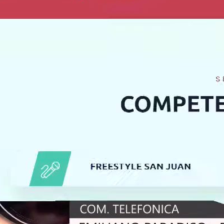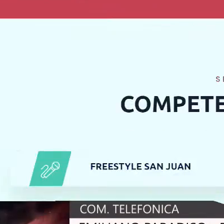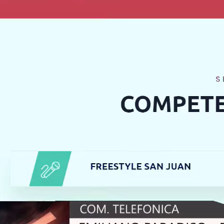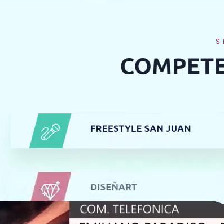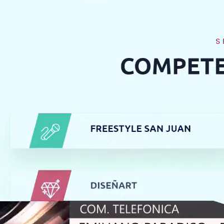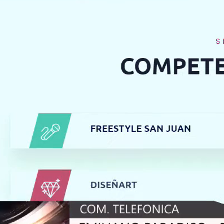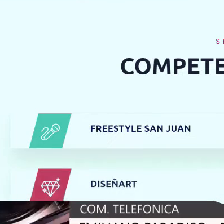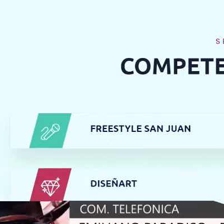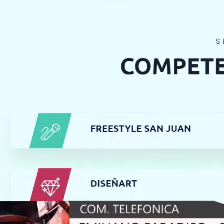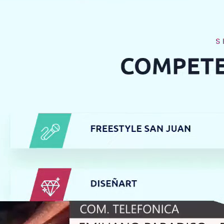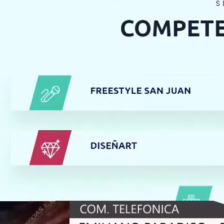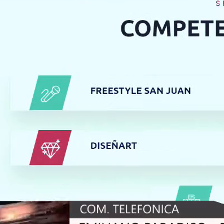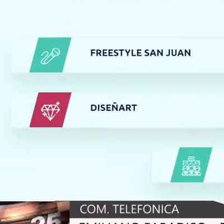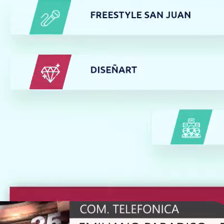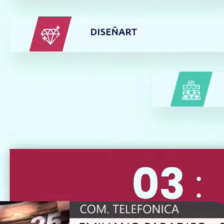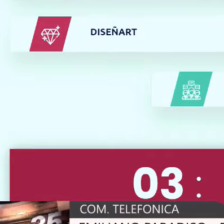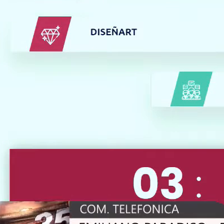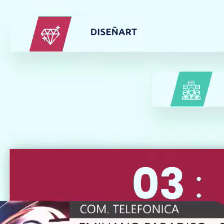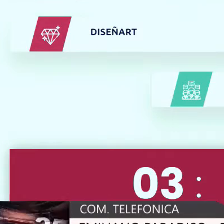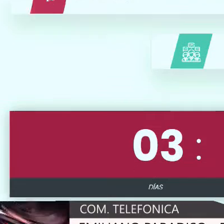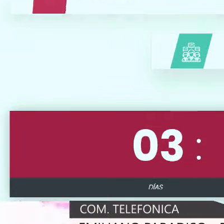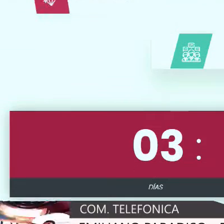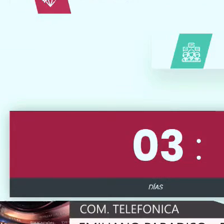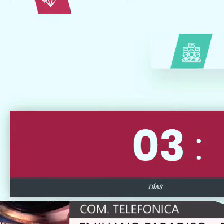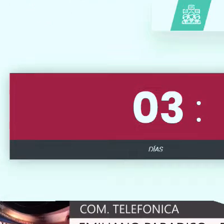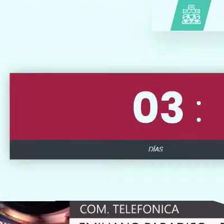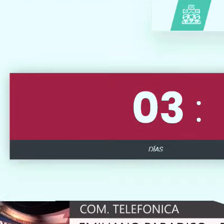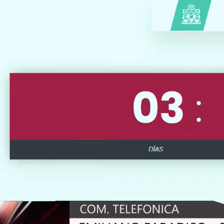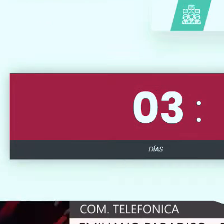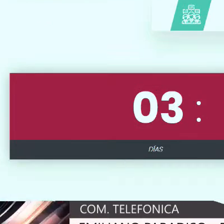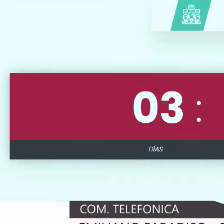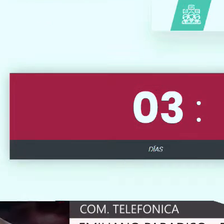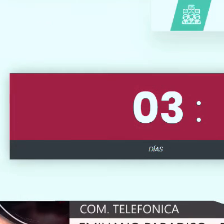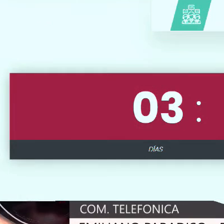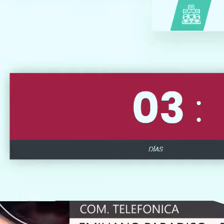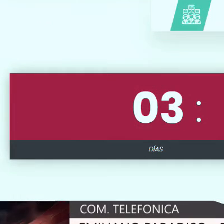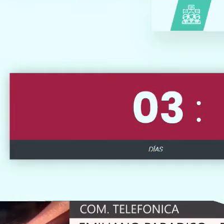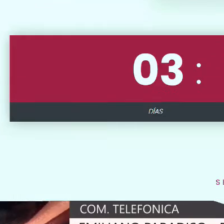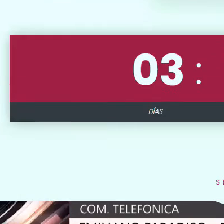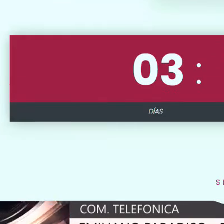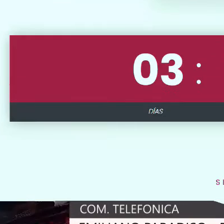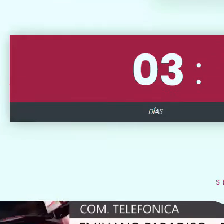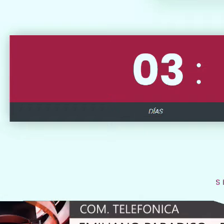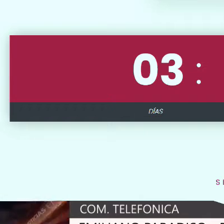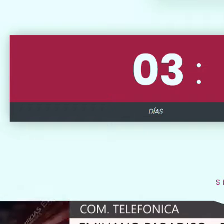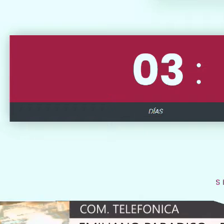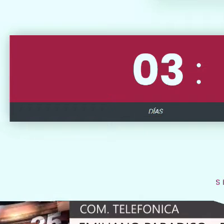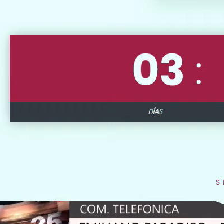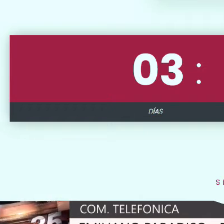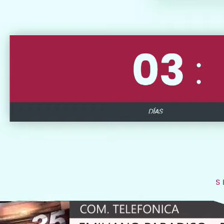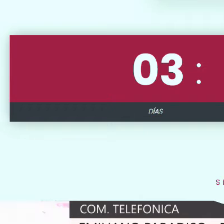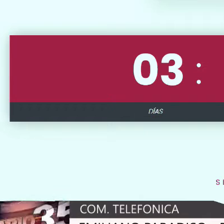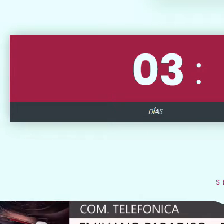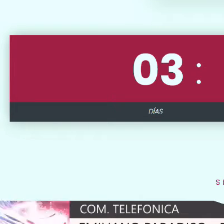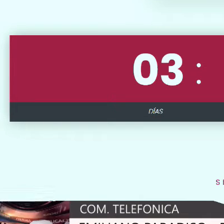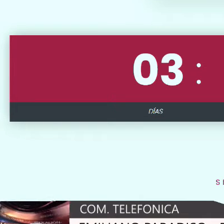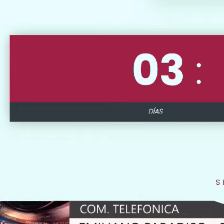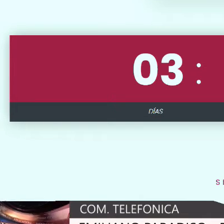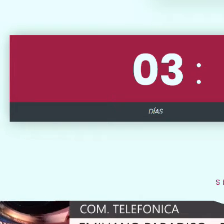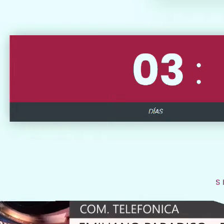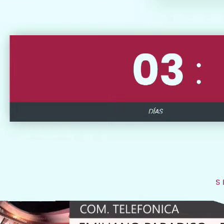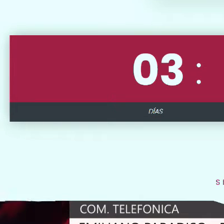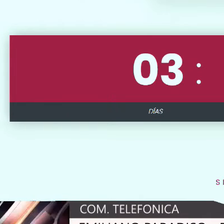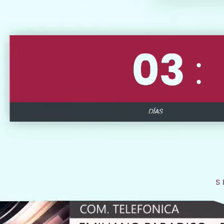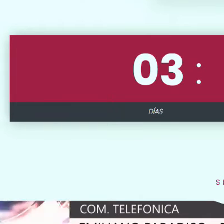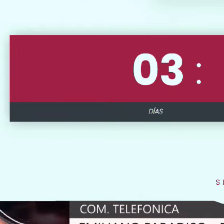gente que está mirando, que está escuchando, le pedimos a toda la juventud de sanjuanina que se queden en su casa, sí, que puedan disfrutar a través del teléfono, a través